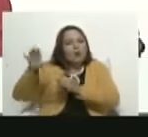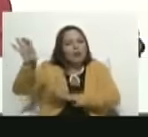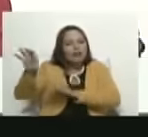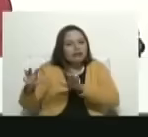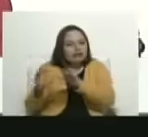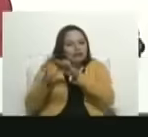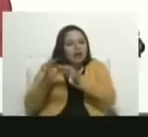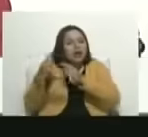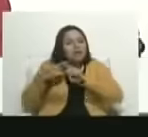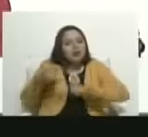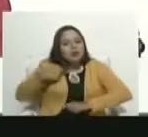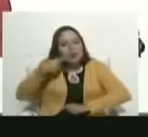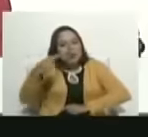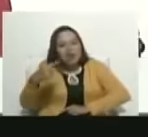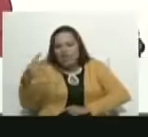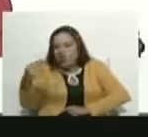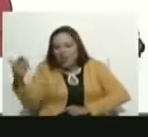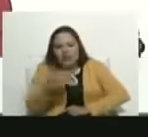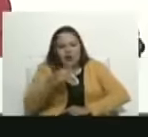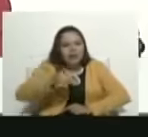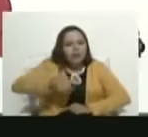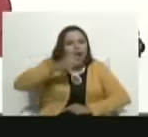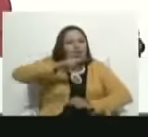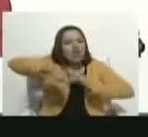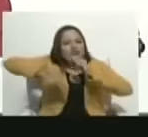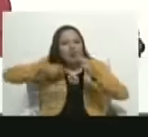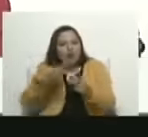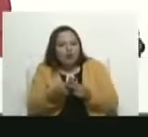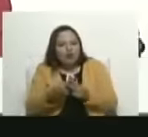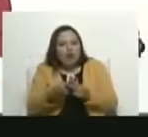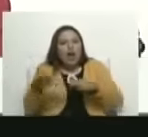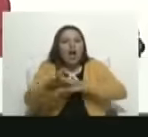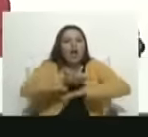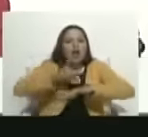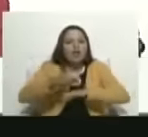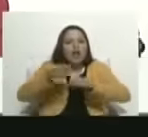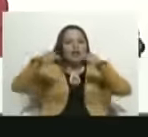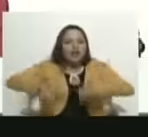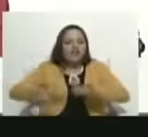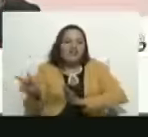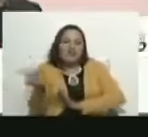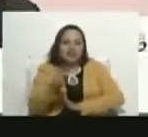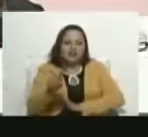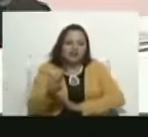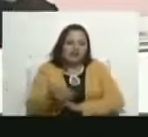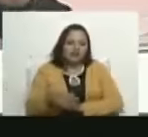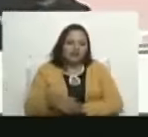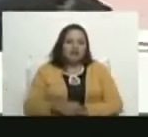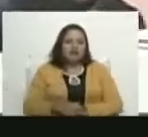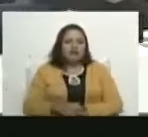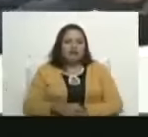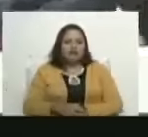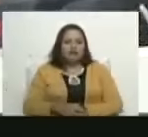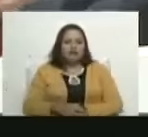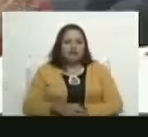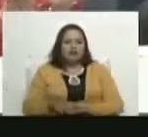decir una cosa, no volverán más nunca a gobernar a este país.